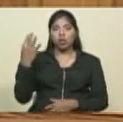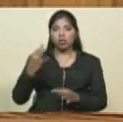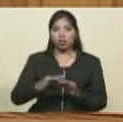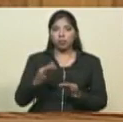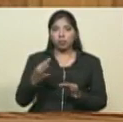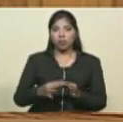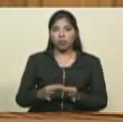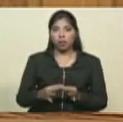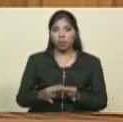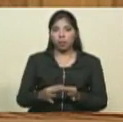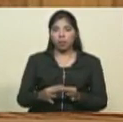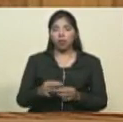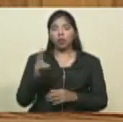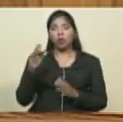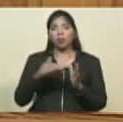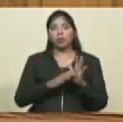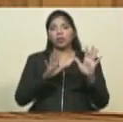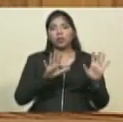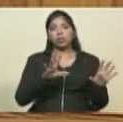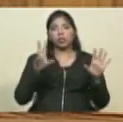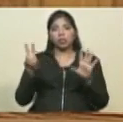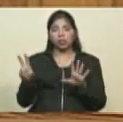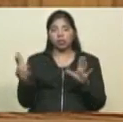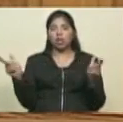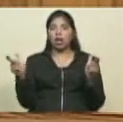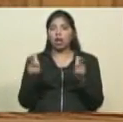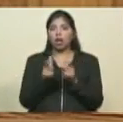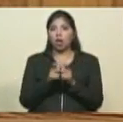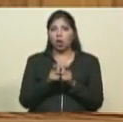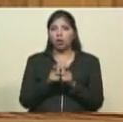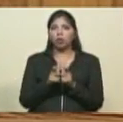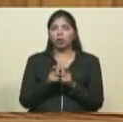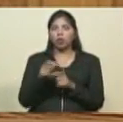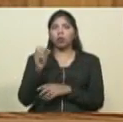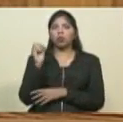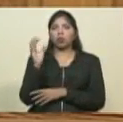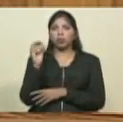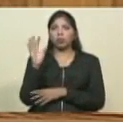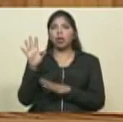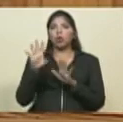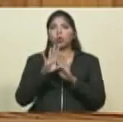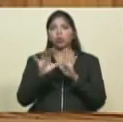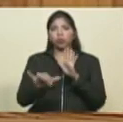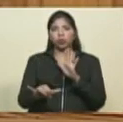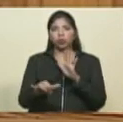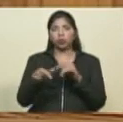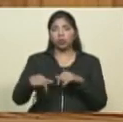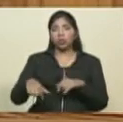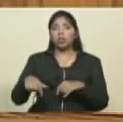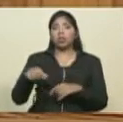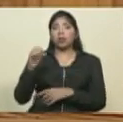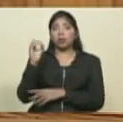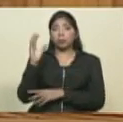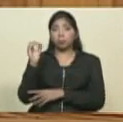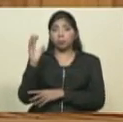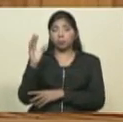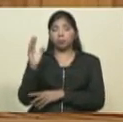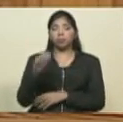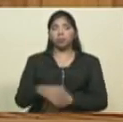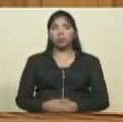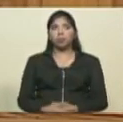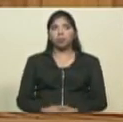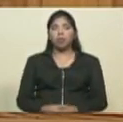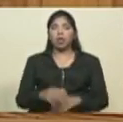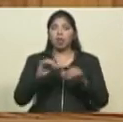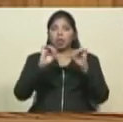5 de septiembre de 2017. Se da inicio a esta nueva sesión ordinaria de la Asamblea Nacional Constituyente desde el hemiciclo del Palacio Federal Legislativo. Escuchemos la